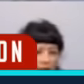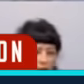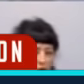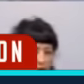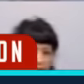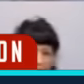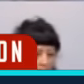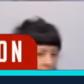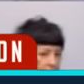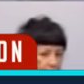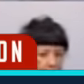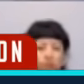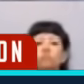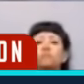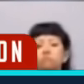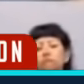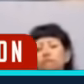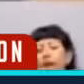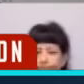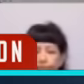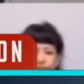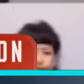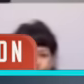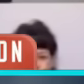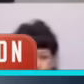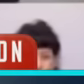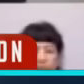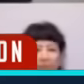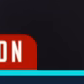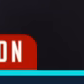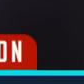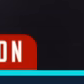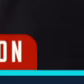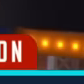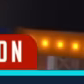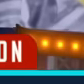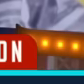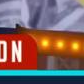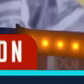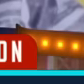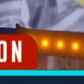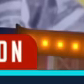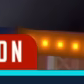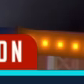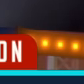El FAME en Córdoba es 73.